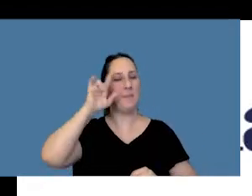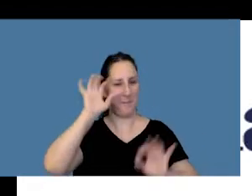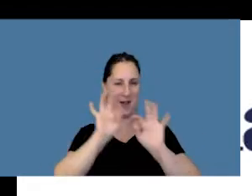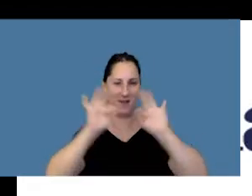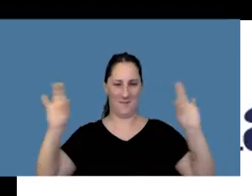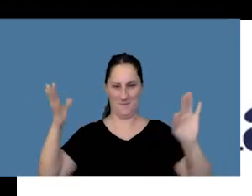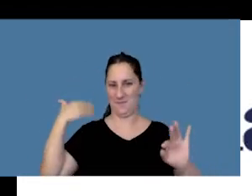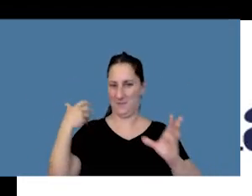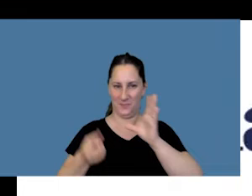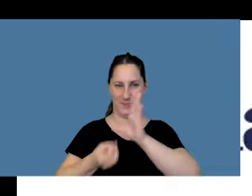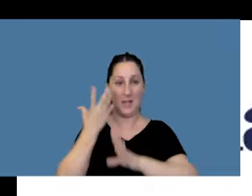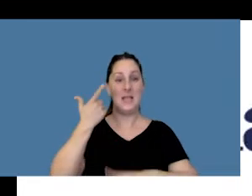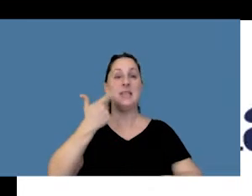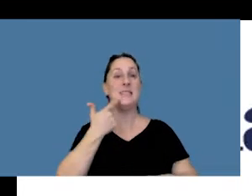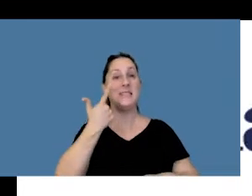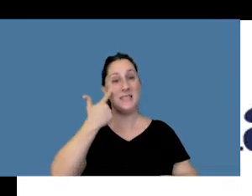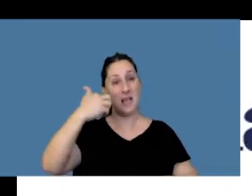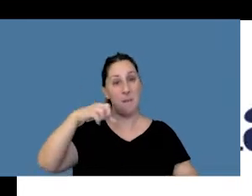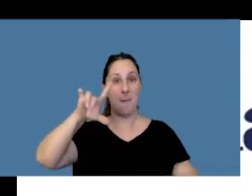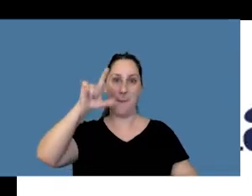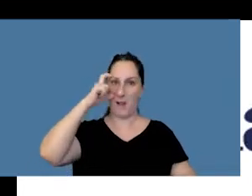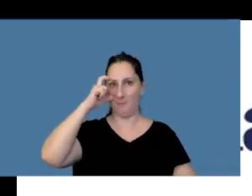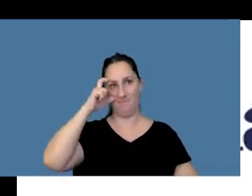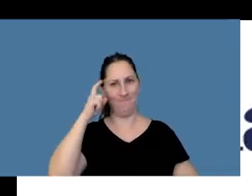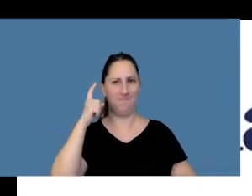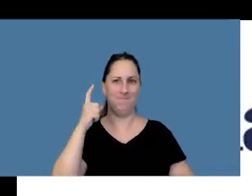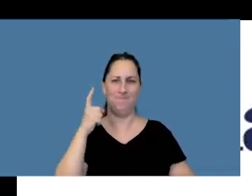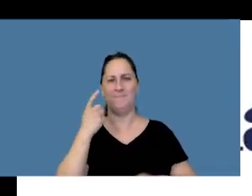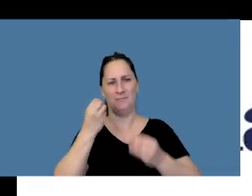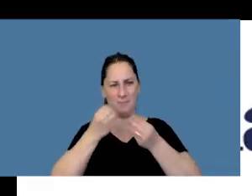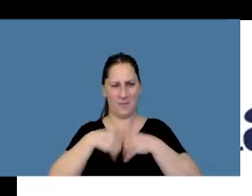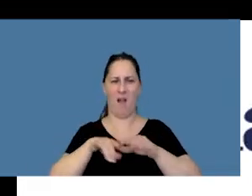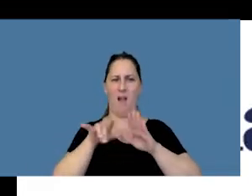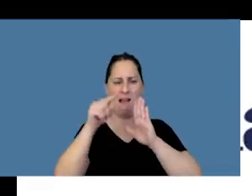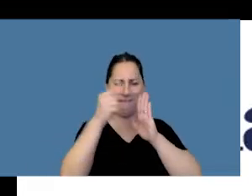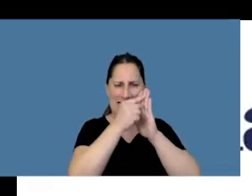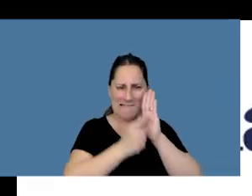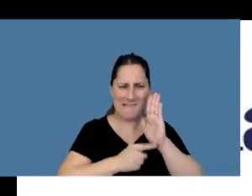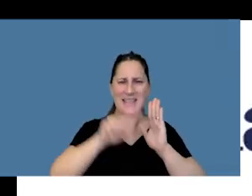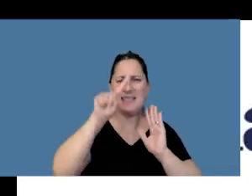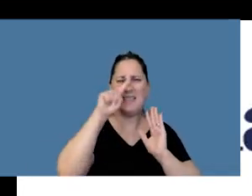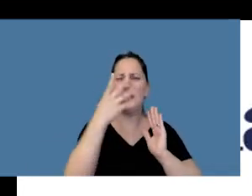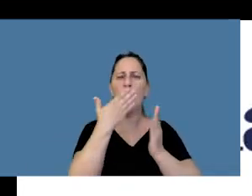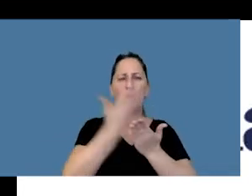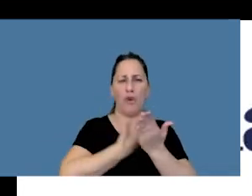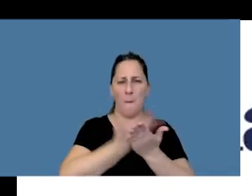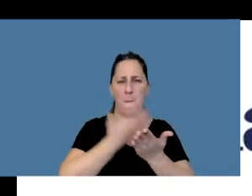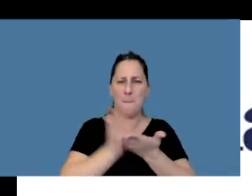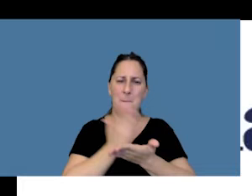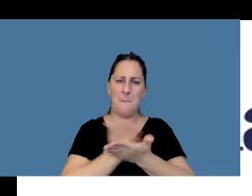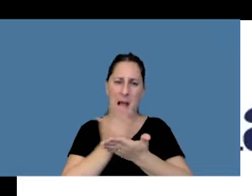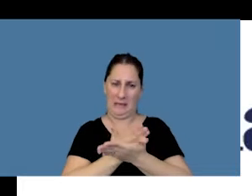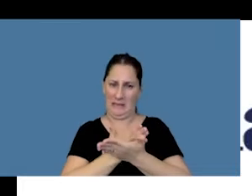lo de simple, ya en el arranque tenía un instructivo de 74 páginas, lo cual, digamos, la